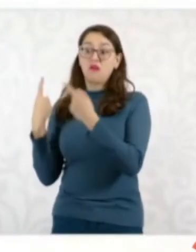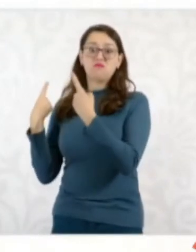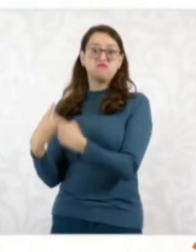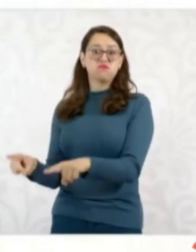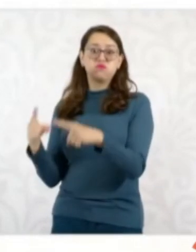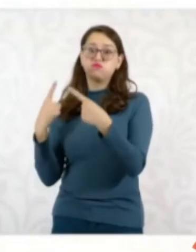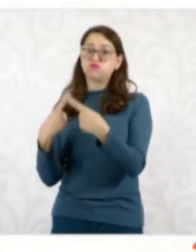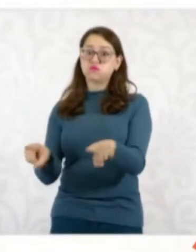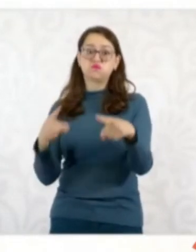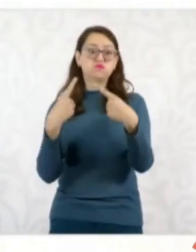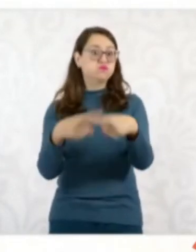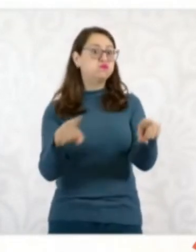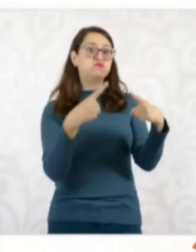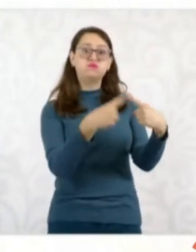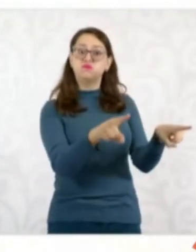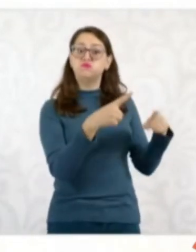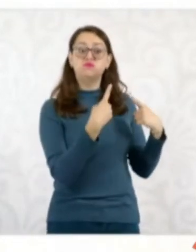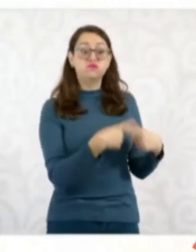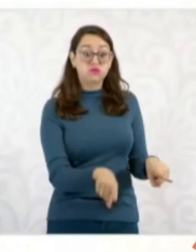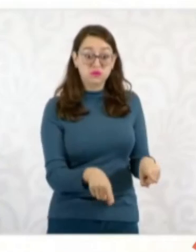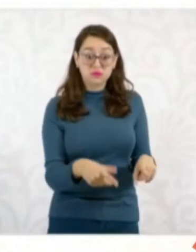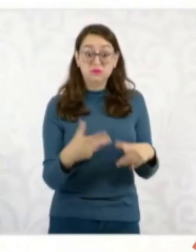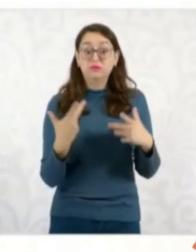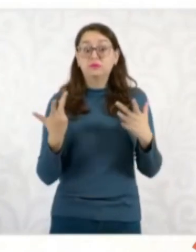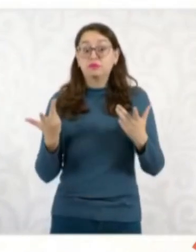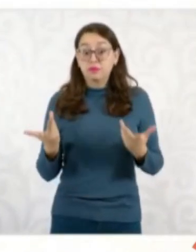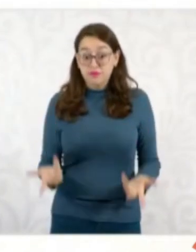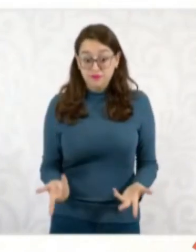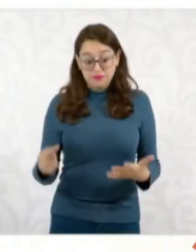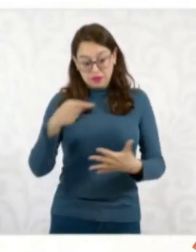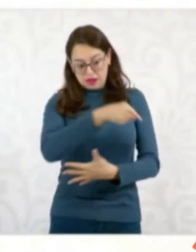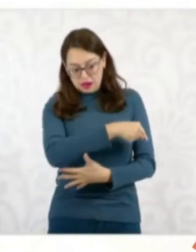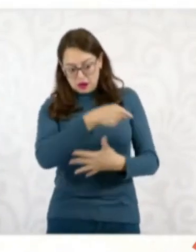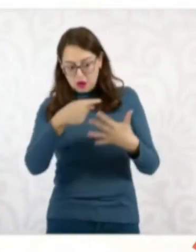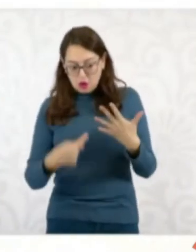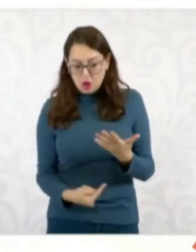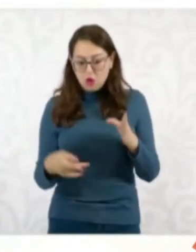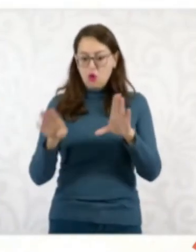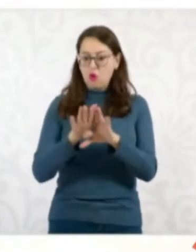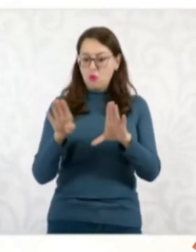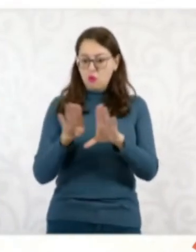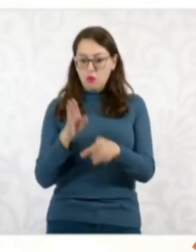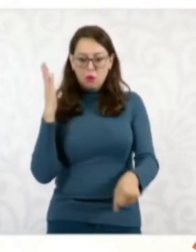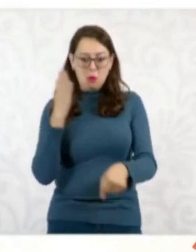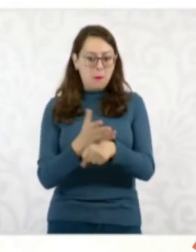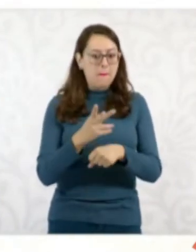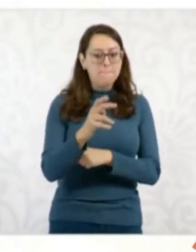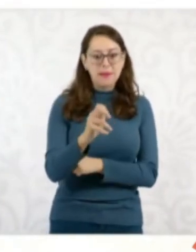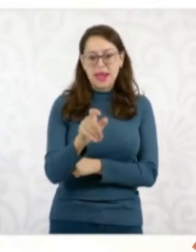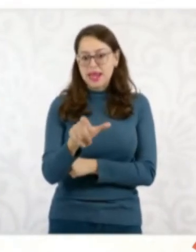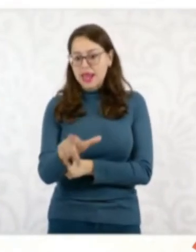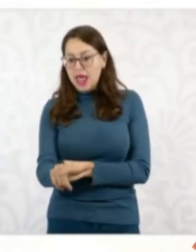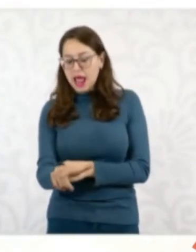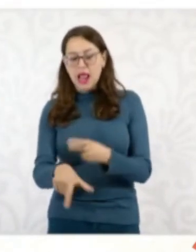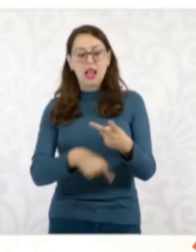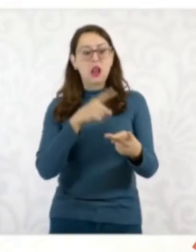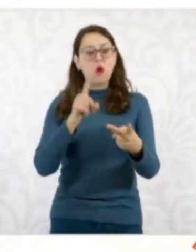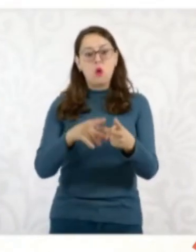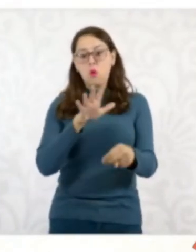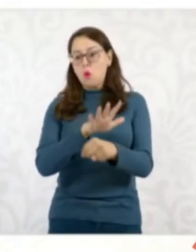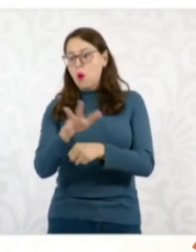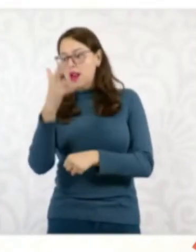forma diferente respecto a los elementos del tipo penal, respecto a las razones